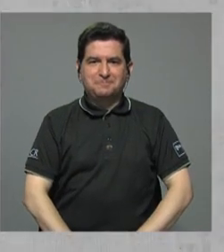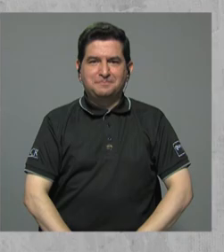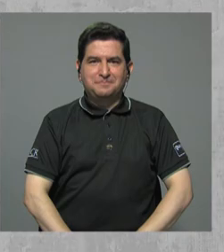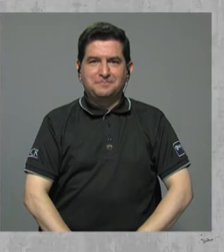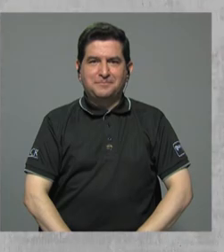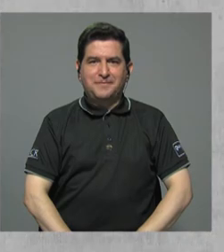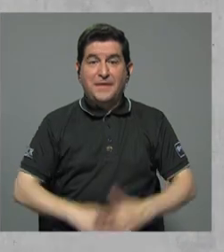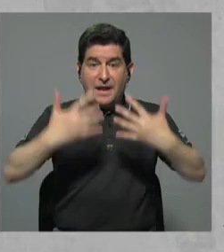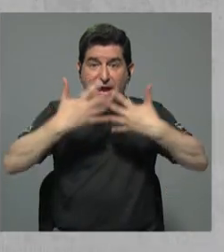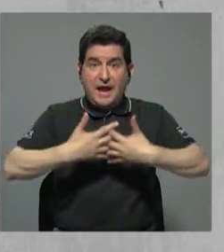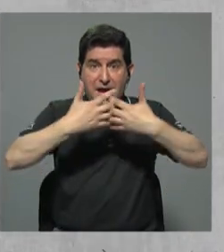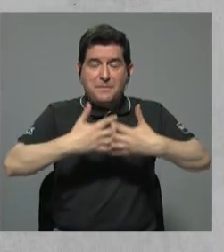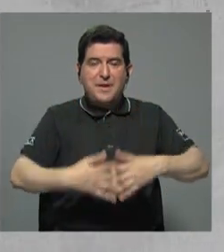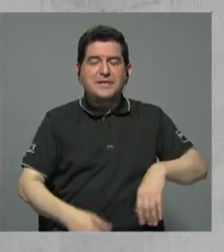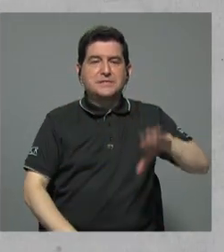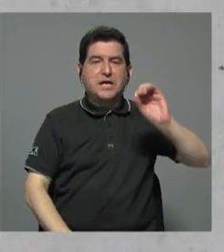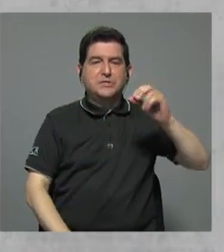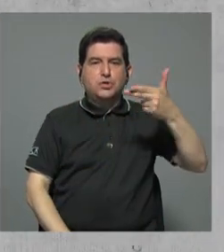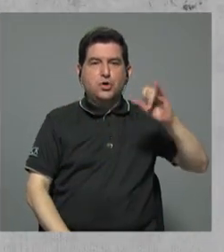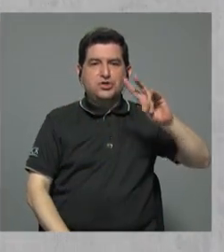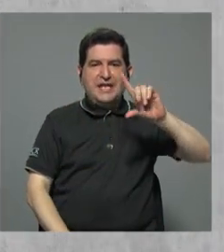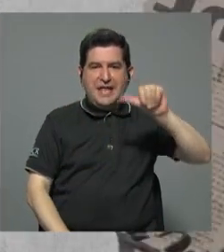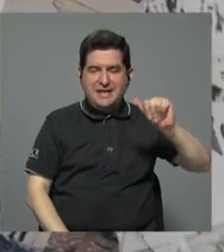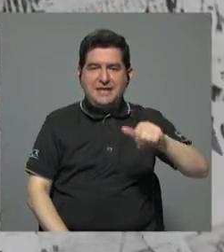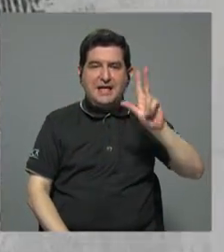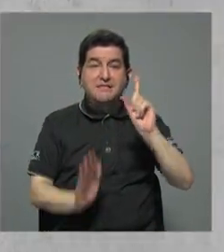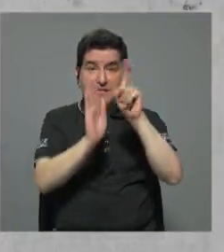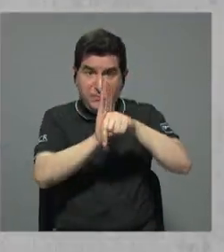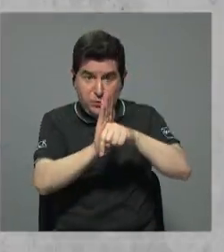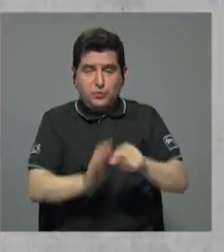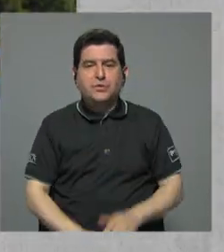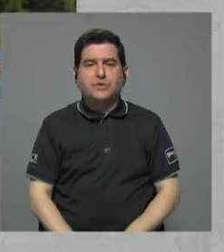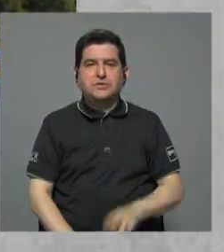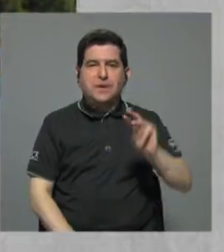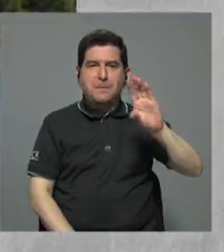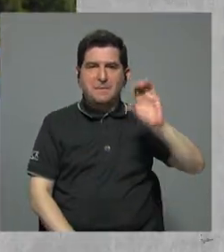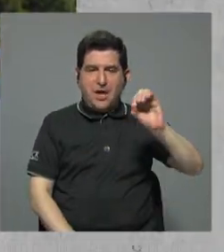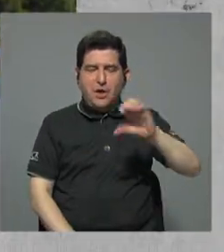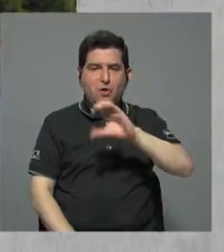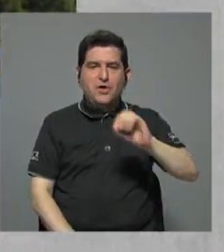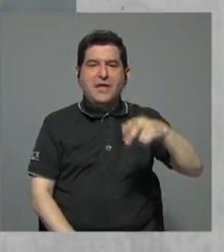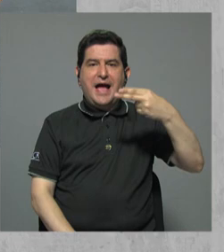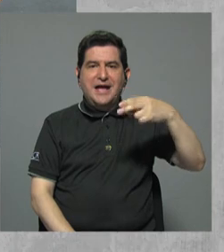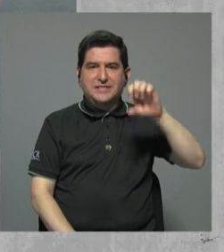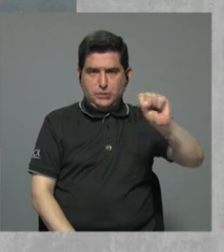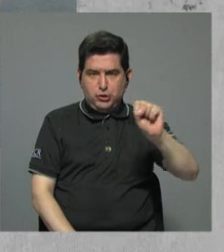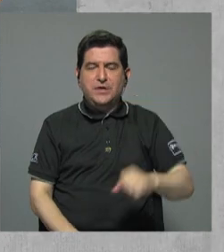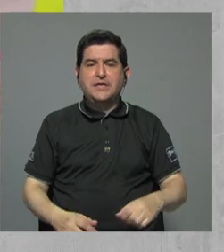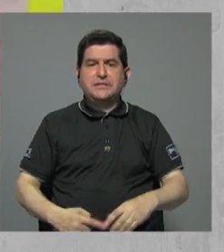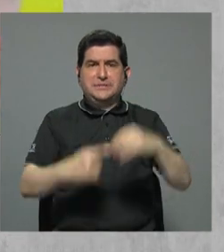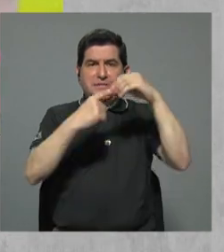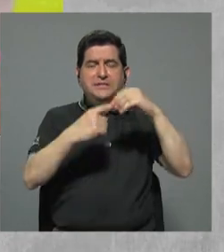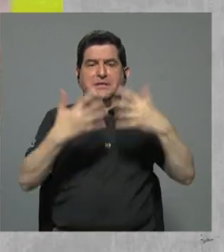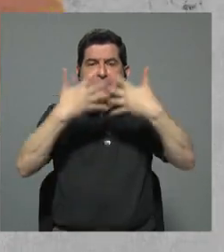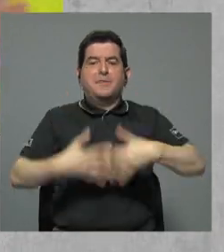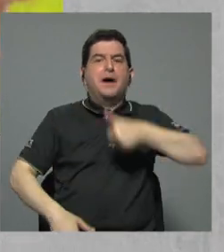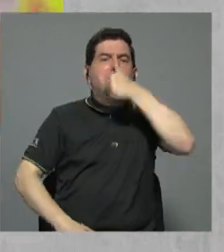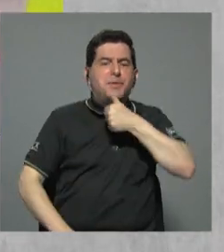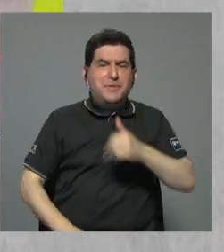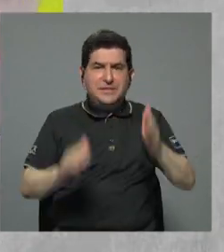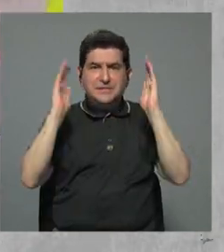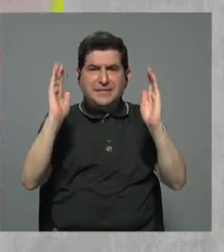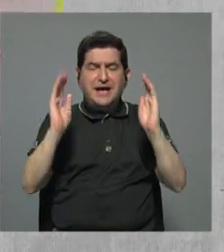las empresas de cochinilla en tres minutos me cogí h solís son las principales empresas privadas del